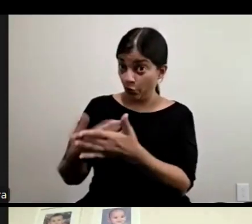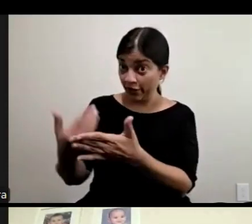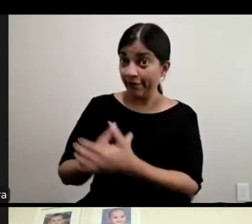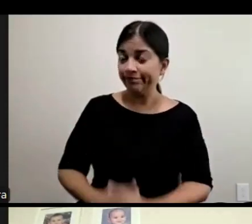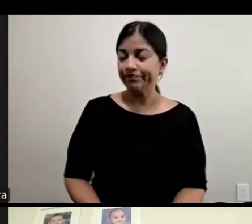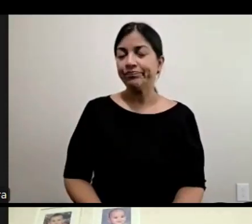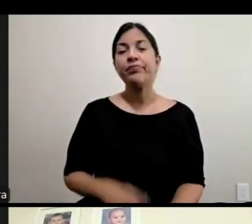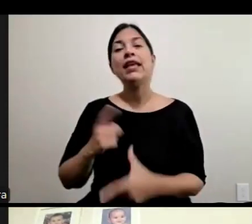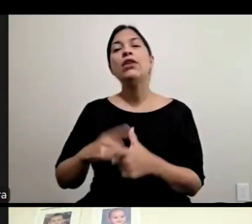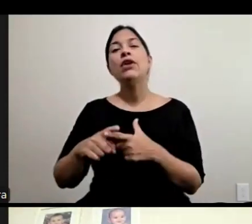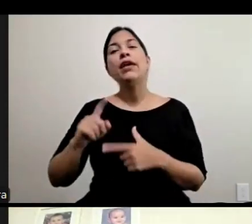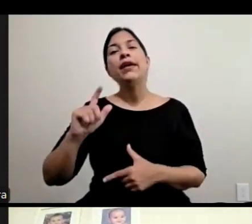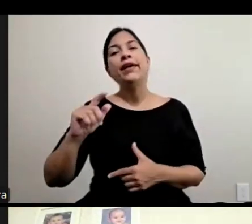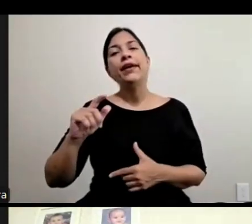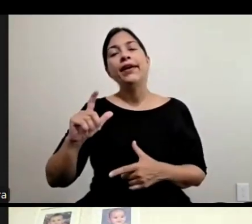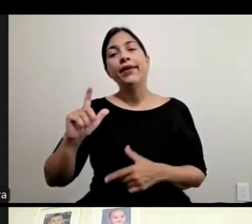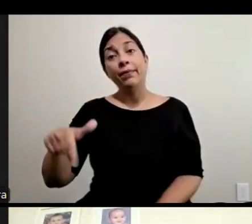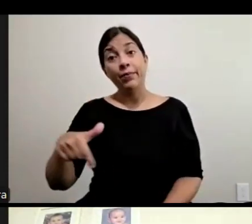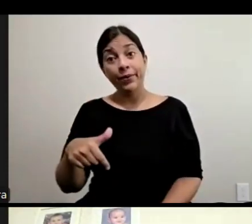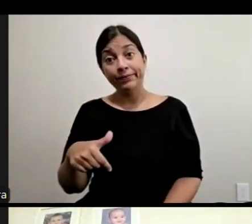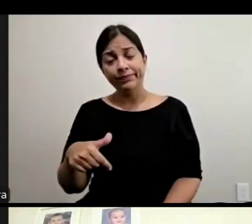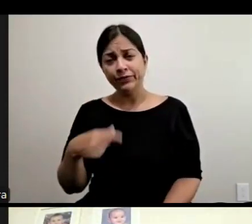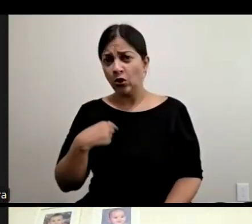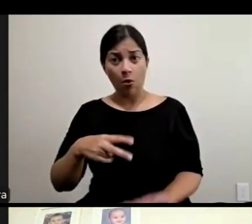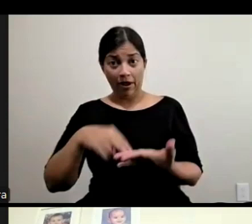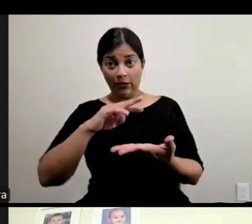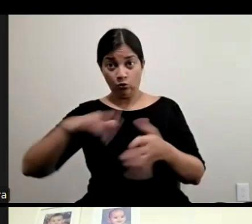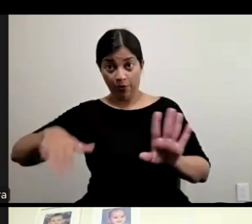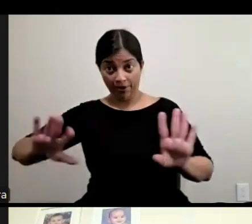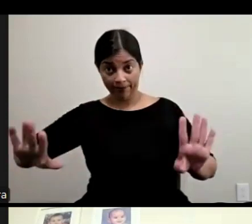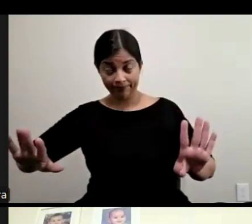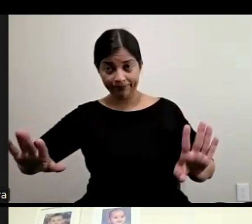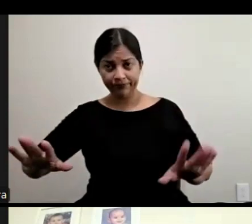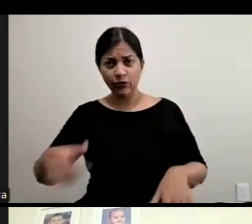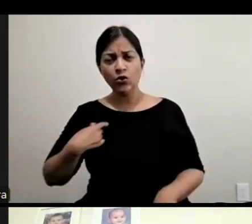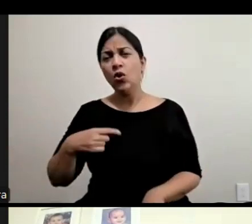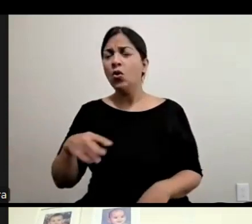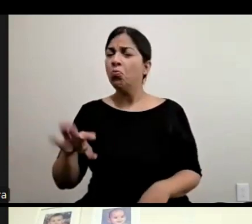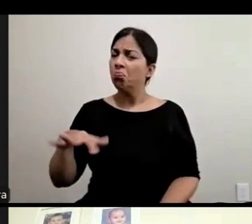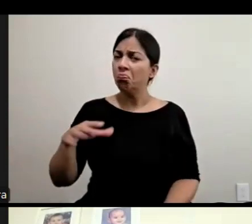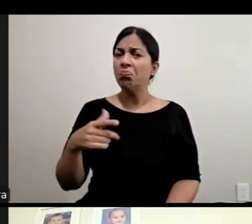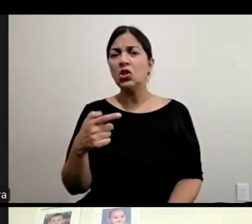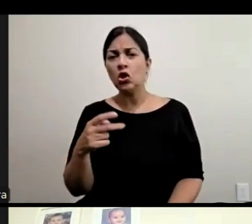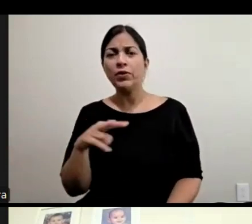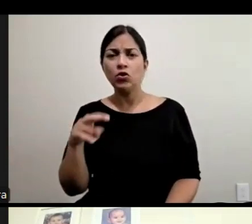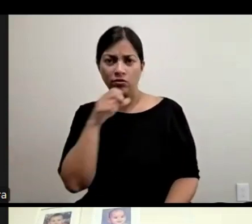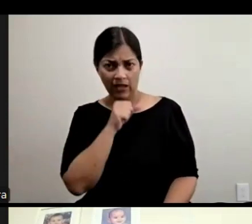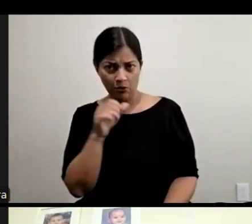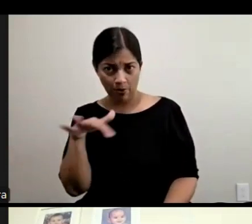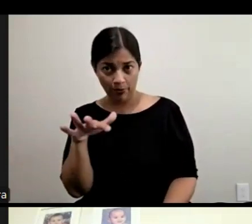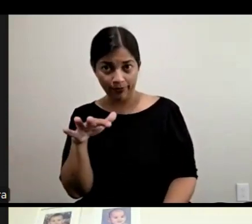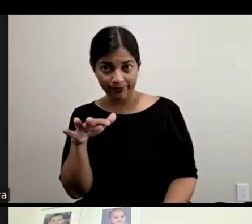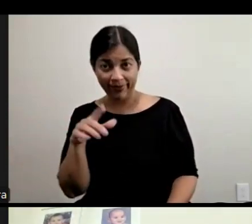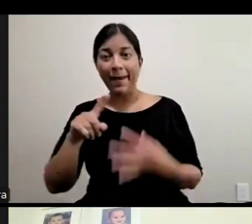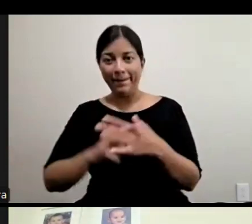Entonces después no estaba bailando todavía. Empecé como a los 21 22 años más o menos.